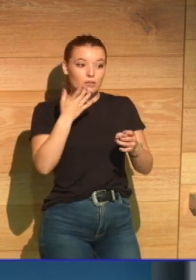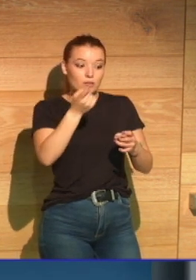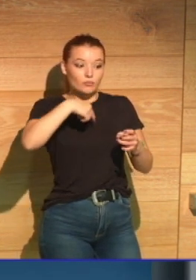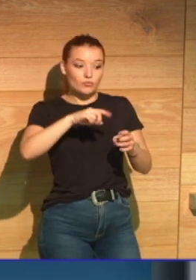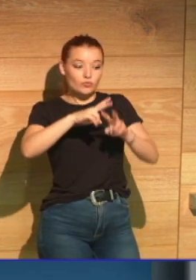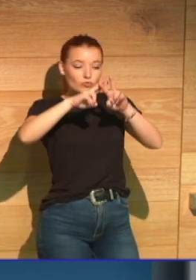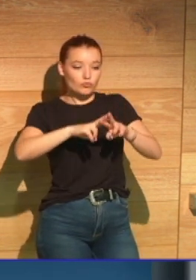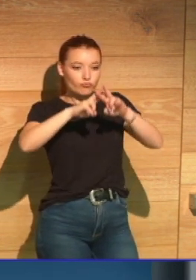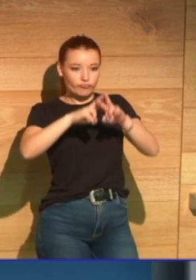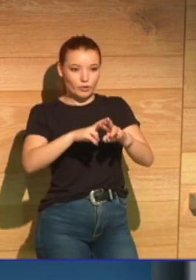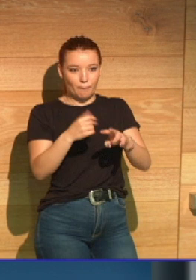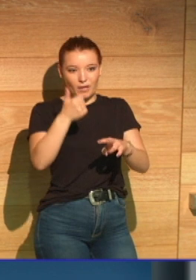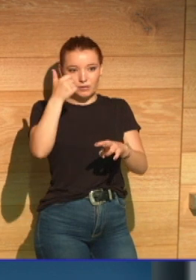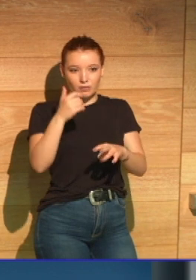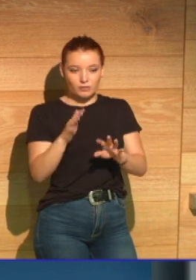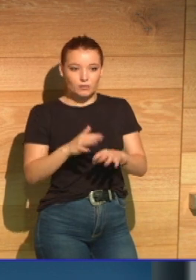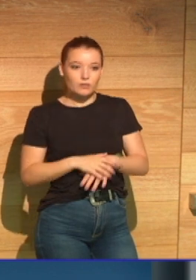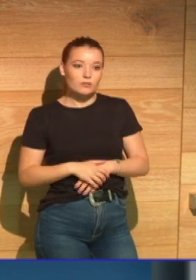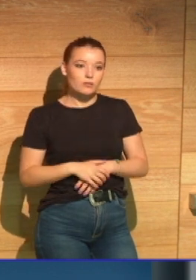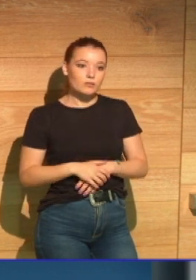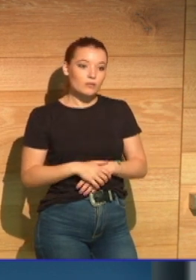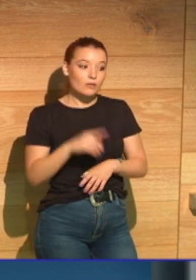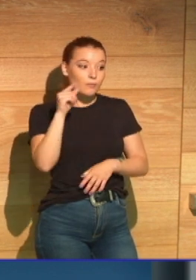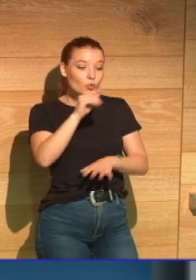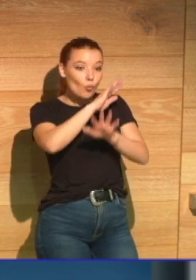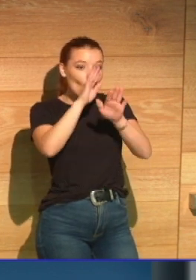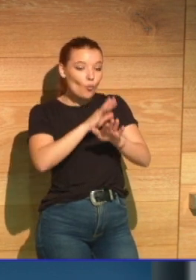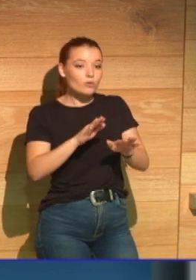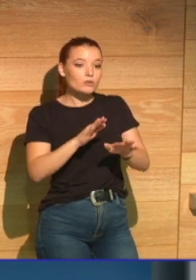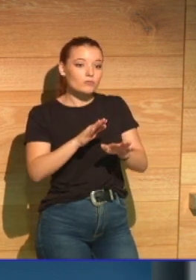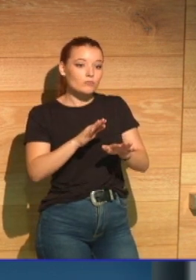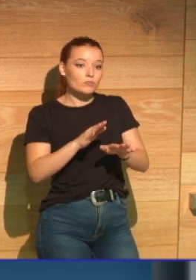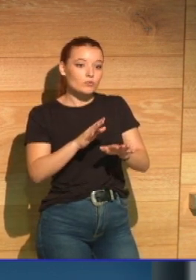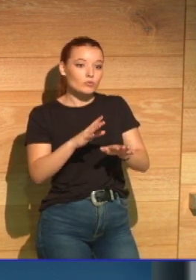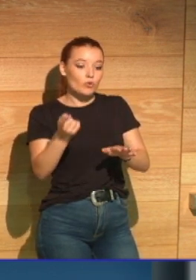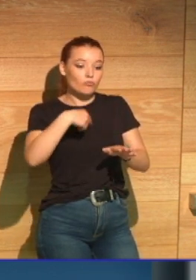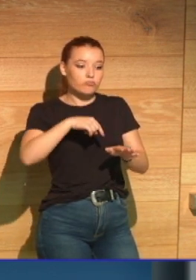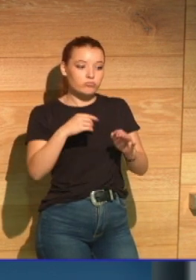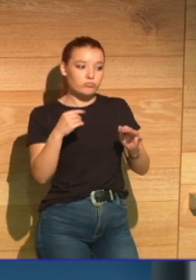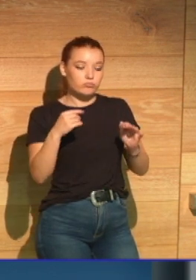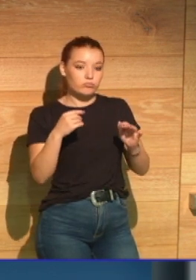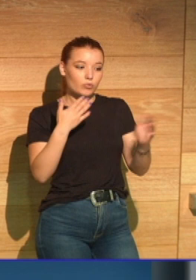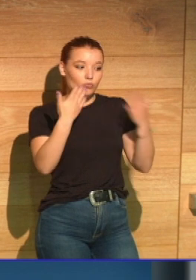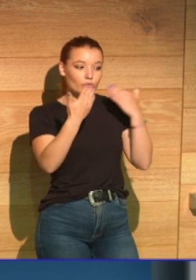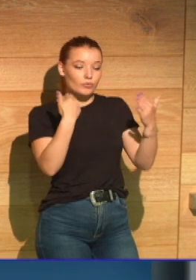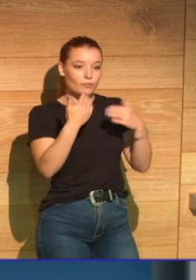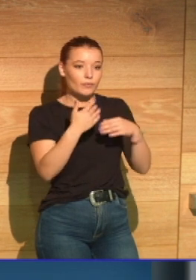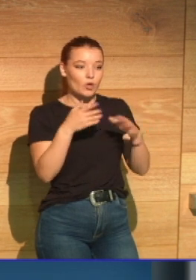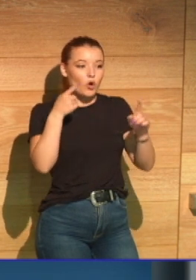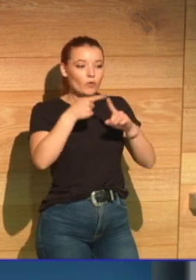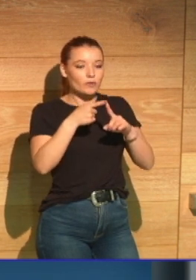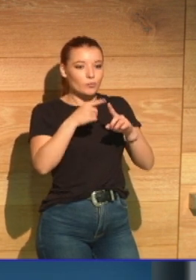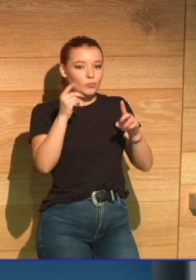y quisiera tomar los últimos minutos que vamos a estar juntas y juntos para poder platicar sobre algunos